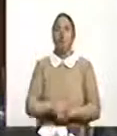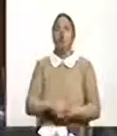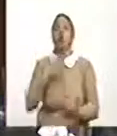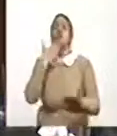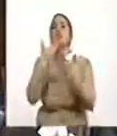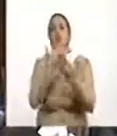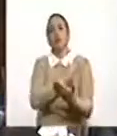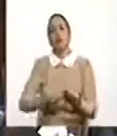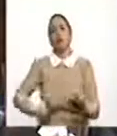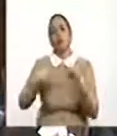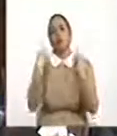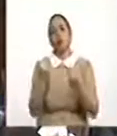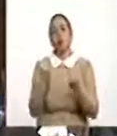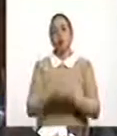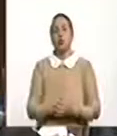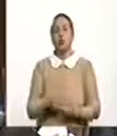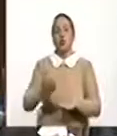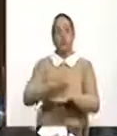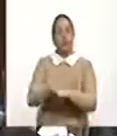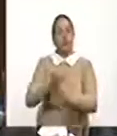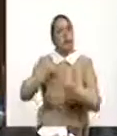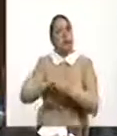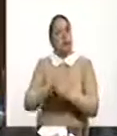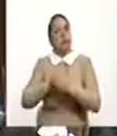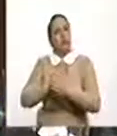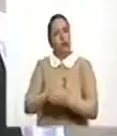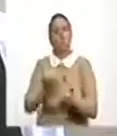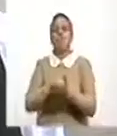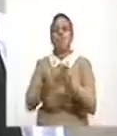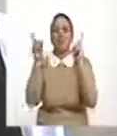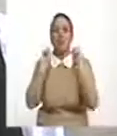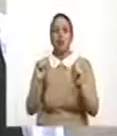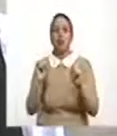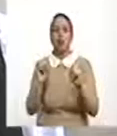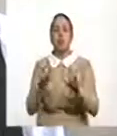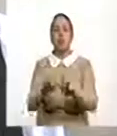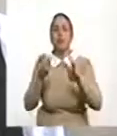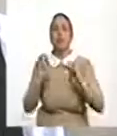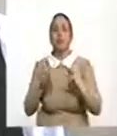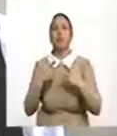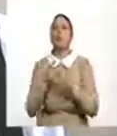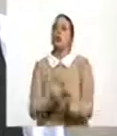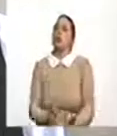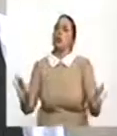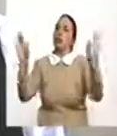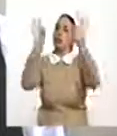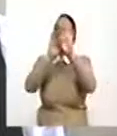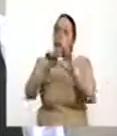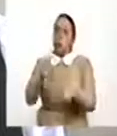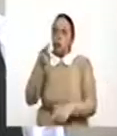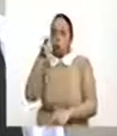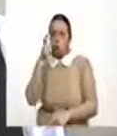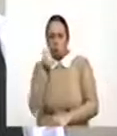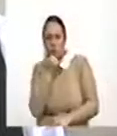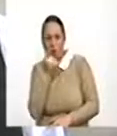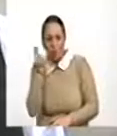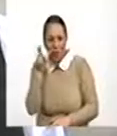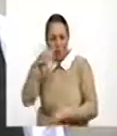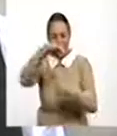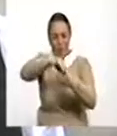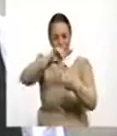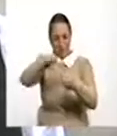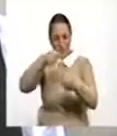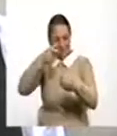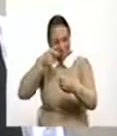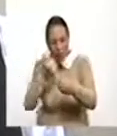Gracias, señor presidente. Yo quería insistirle a este Senado en la importancia de observar lo que se está votando hoy.